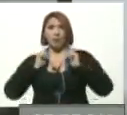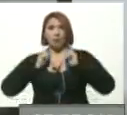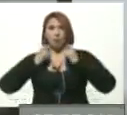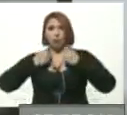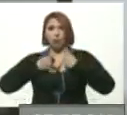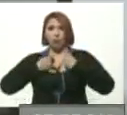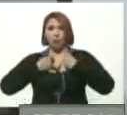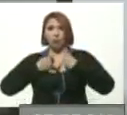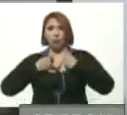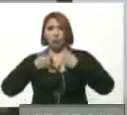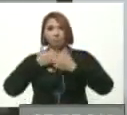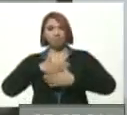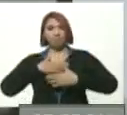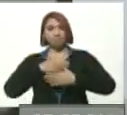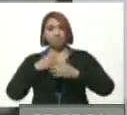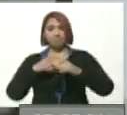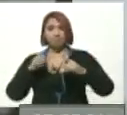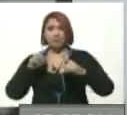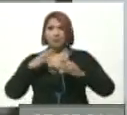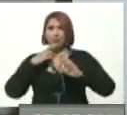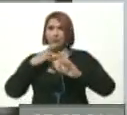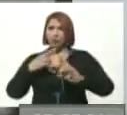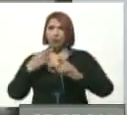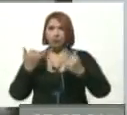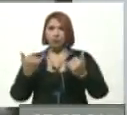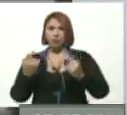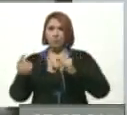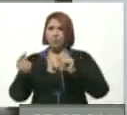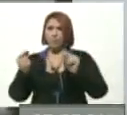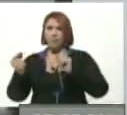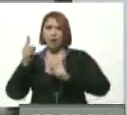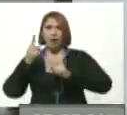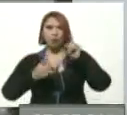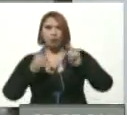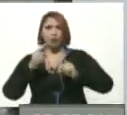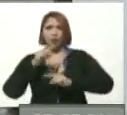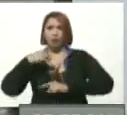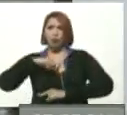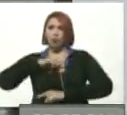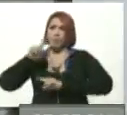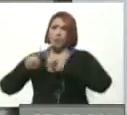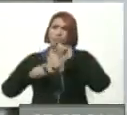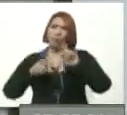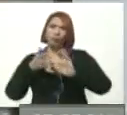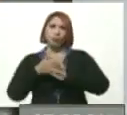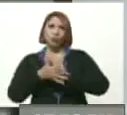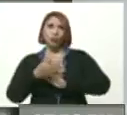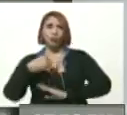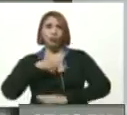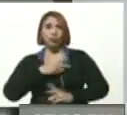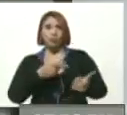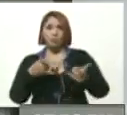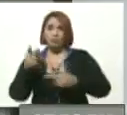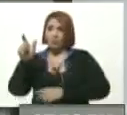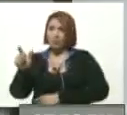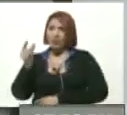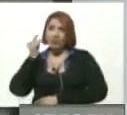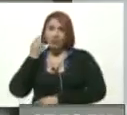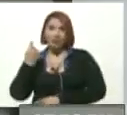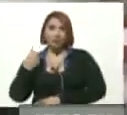muy amablemente tuvo la deferencia de responder en vivo y en directo algunas de nuestras preguntas, de las preguntas de nuestra invitada, que la tenemos en